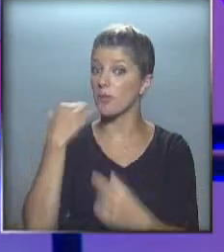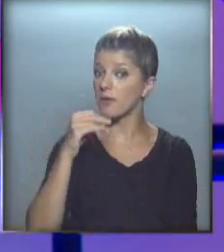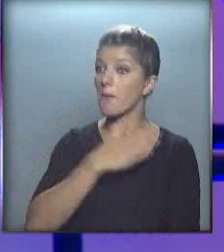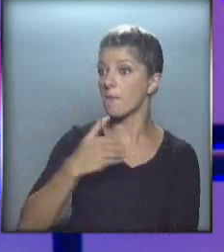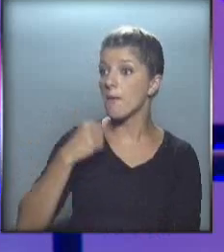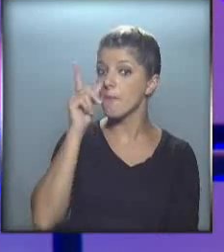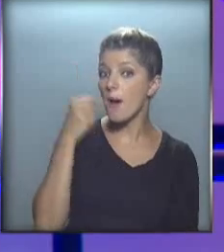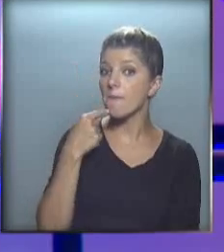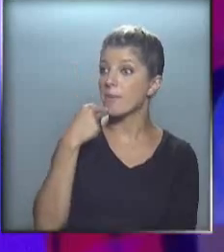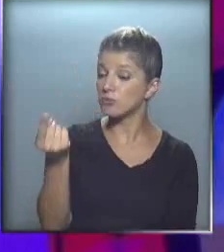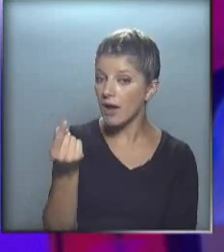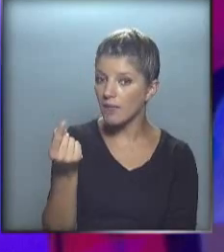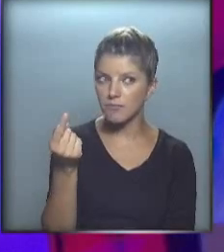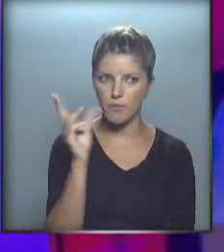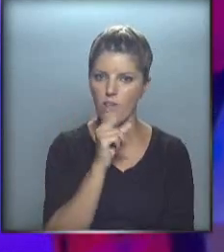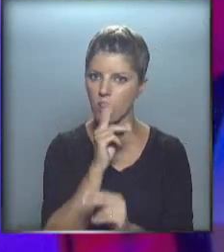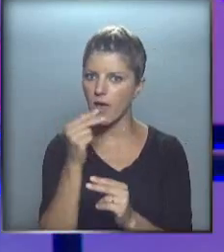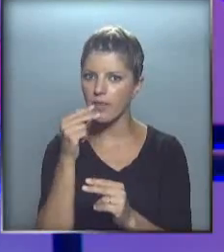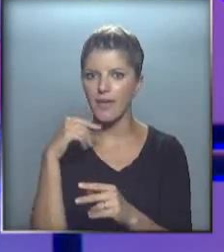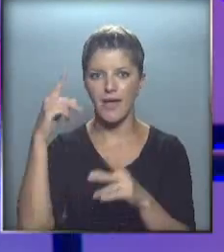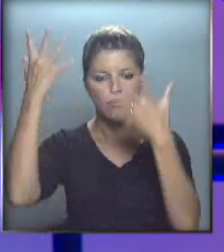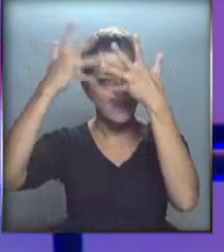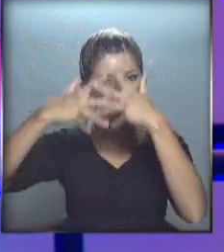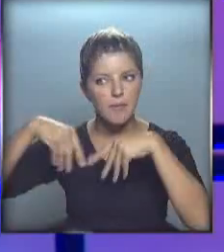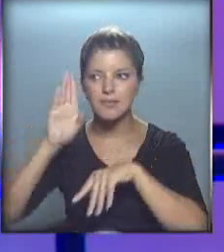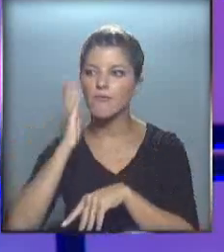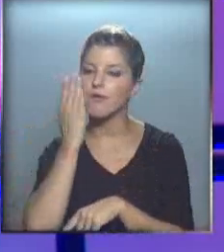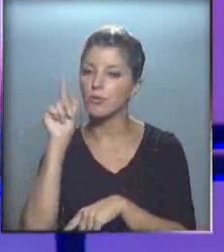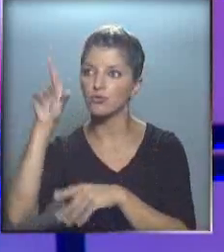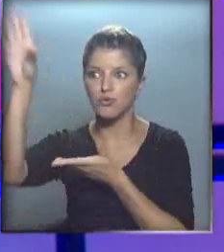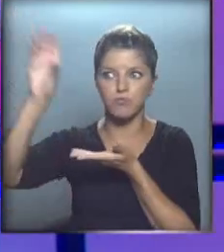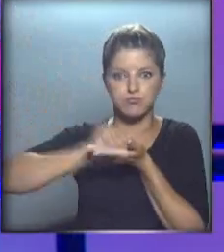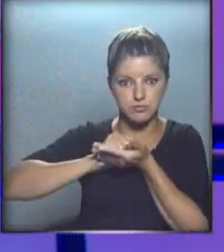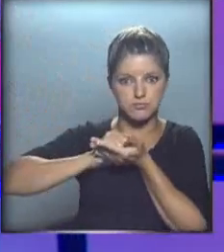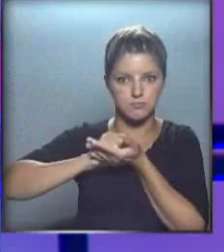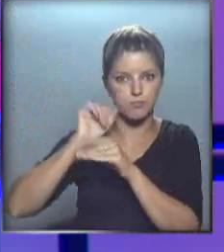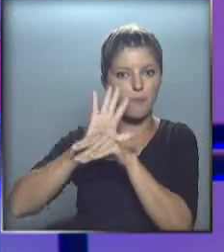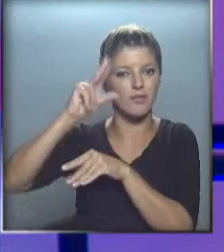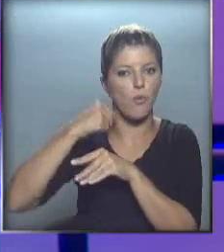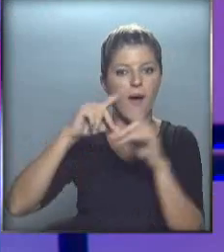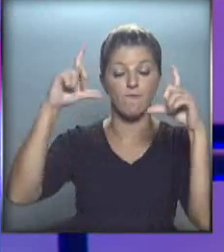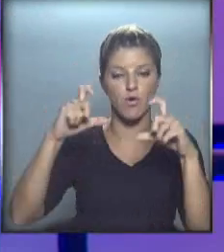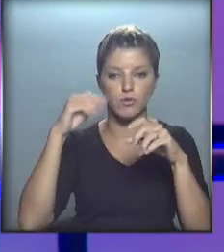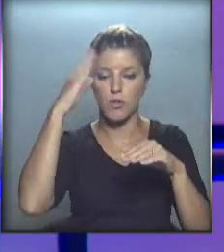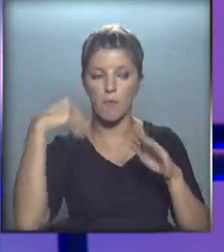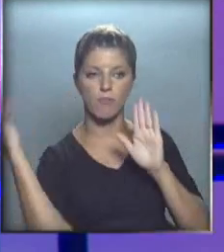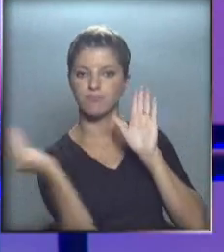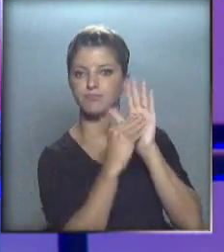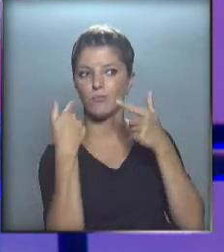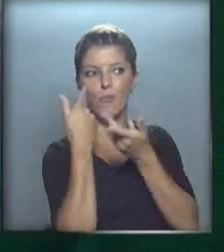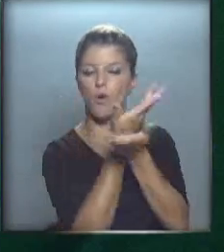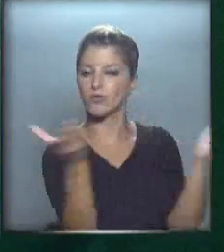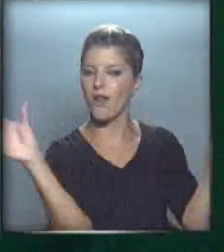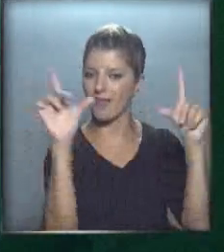padres, que eso no se hizo. Se entró a su Facebook y se bajaron las imágenes y las publicaron, cosa que no se debió haber hecho porque